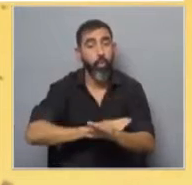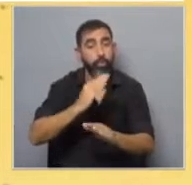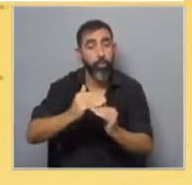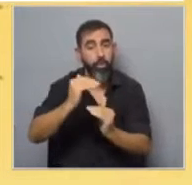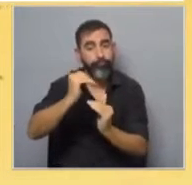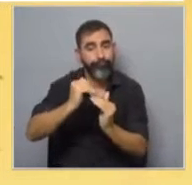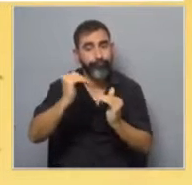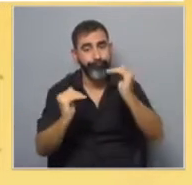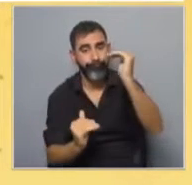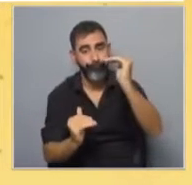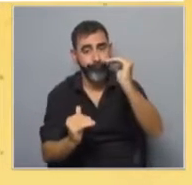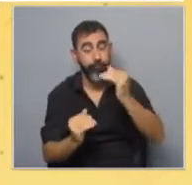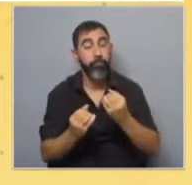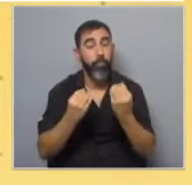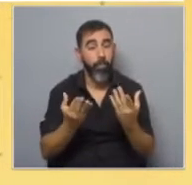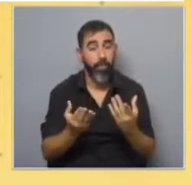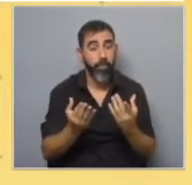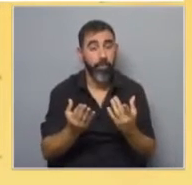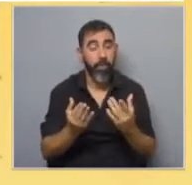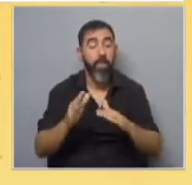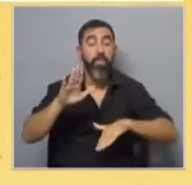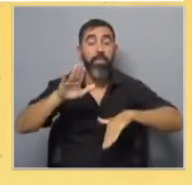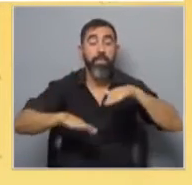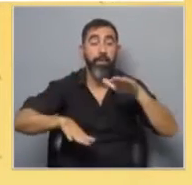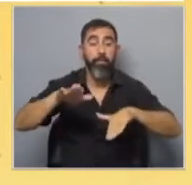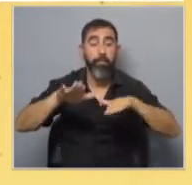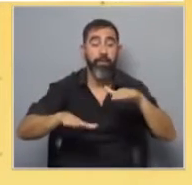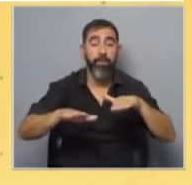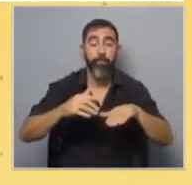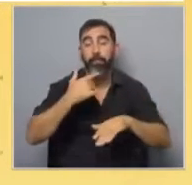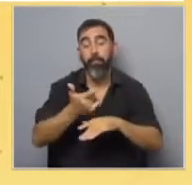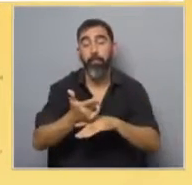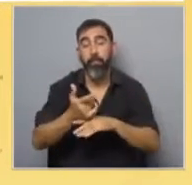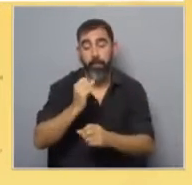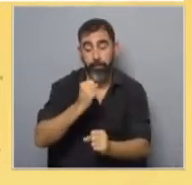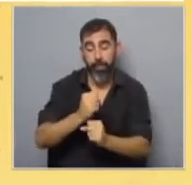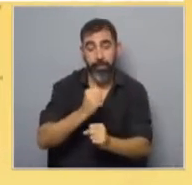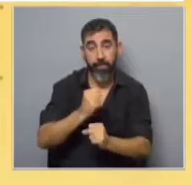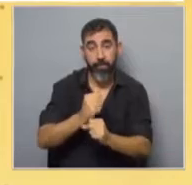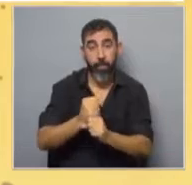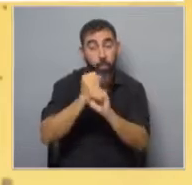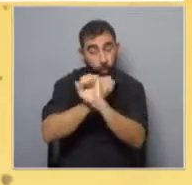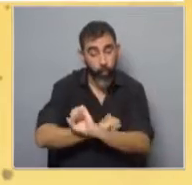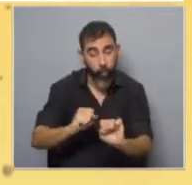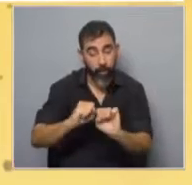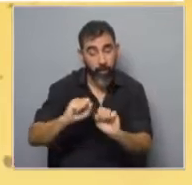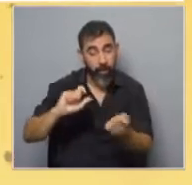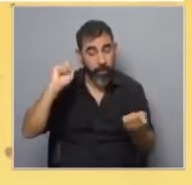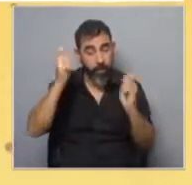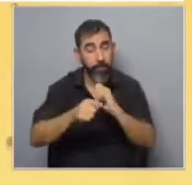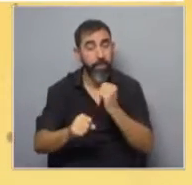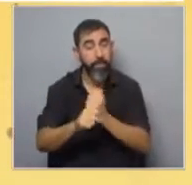desigual porque también eso dependía de si el trabajo podía ser transformado